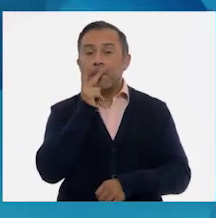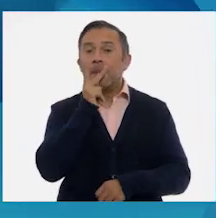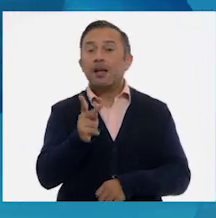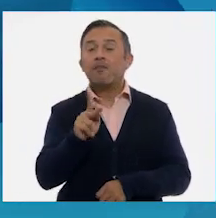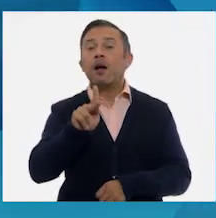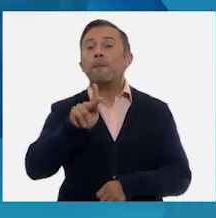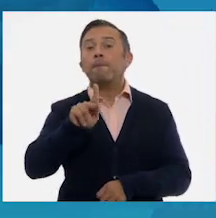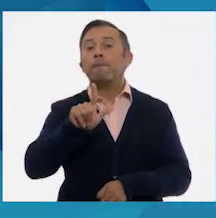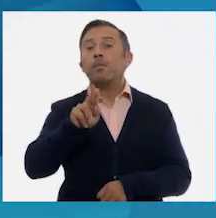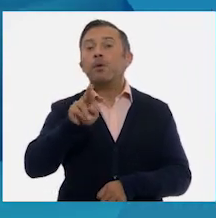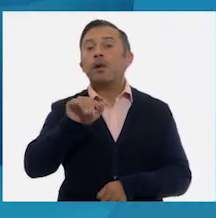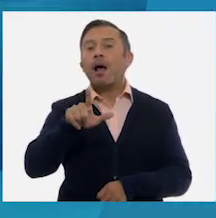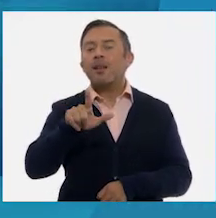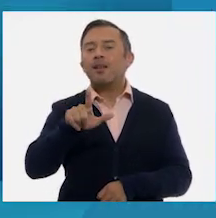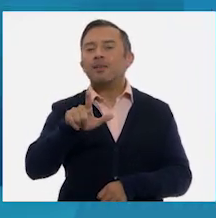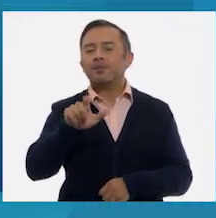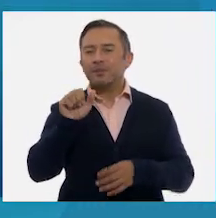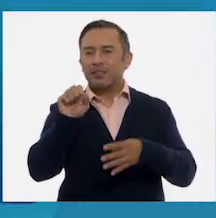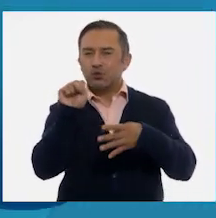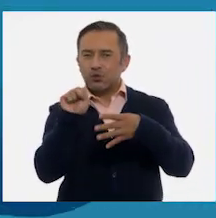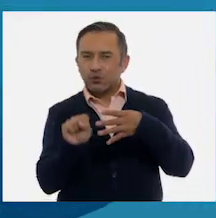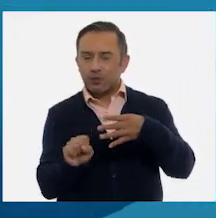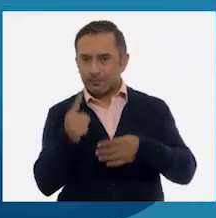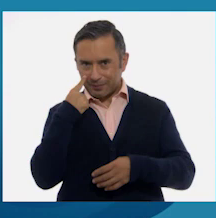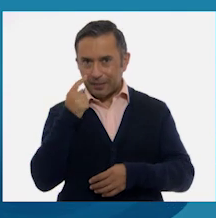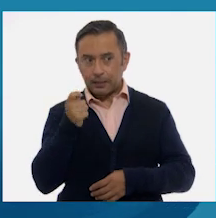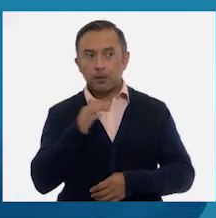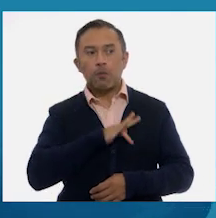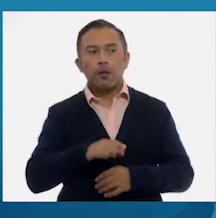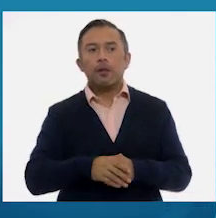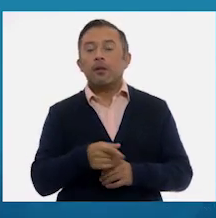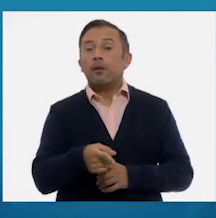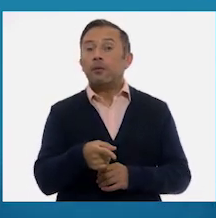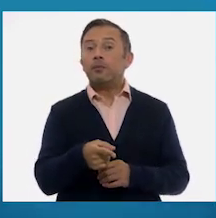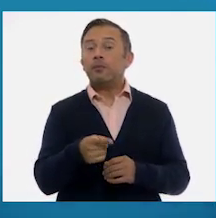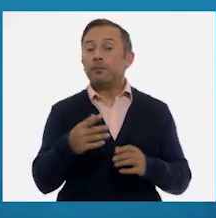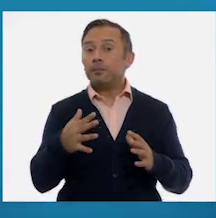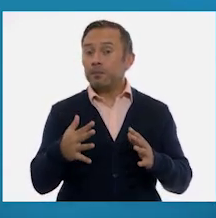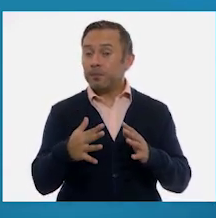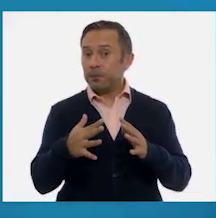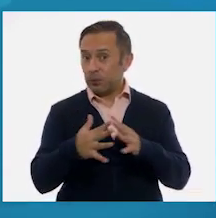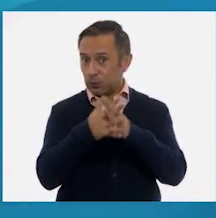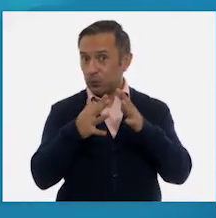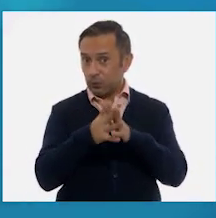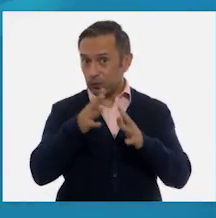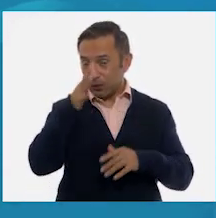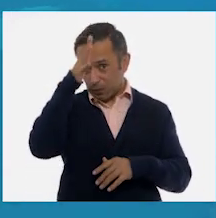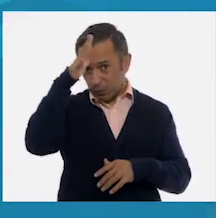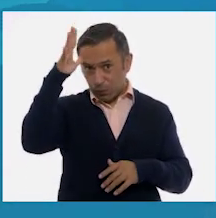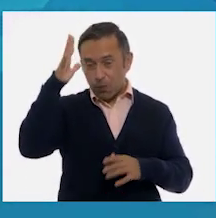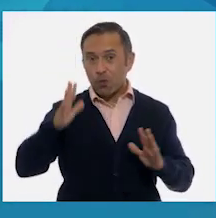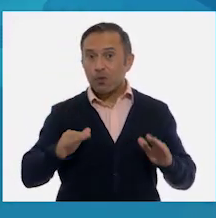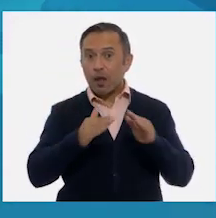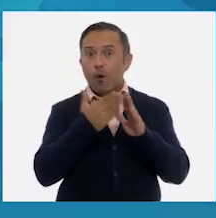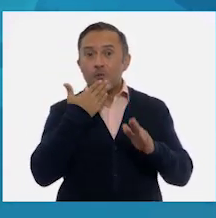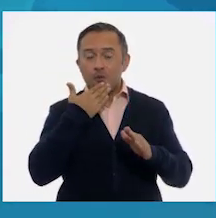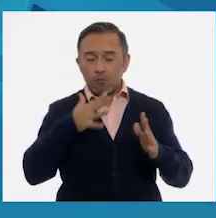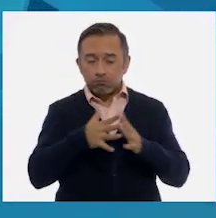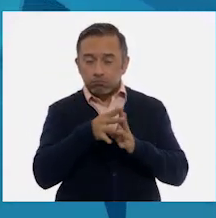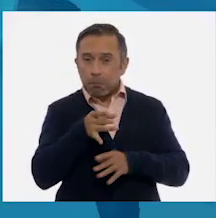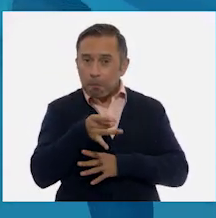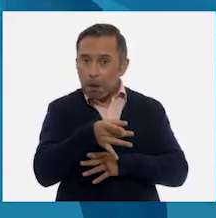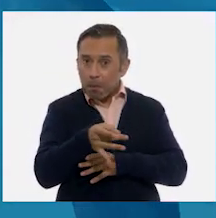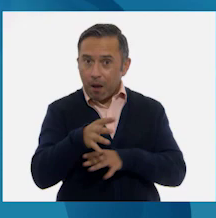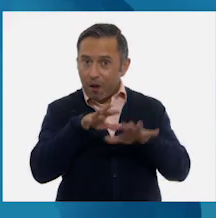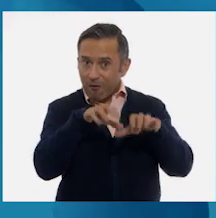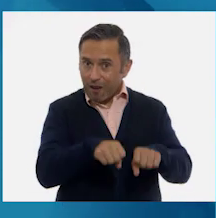la atención de que las cosas no terminaron con la conquista de Tenochtitlan, sino que después de eso todavía hubo muchos lugares del